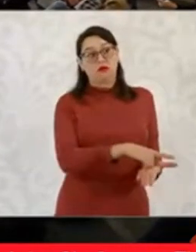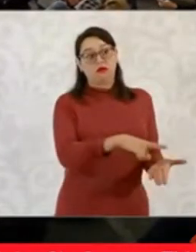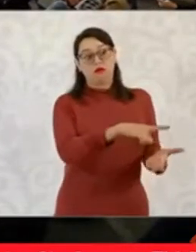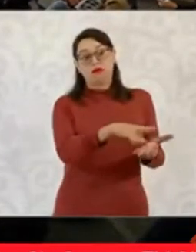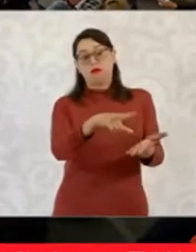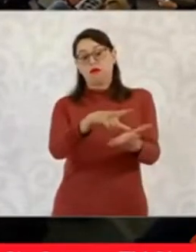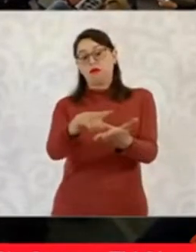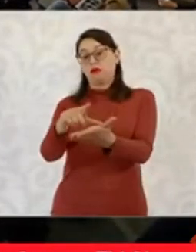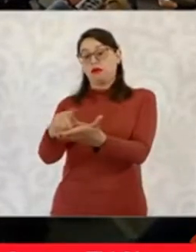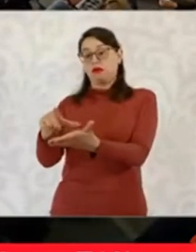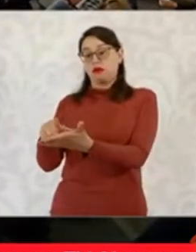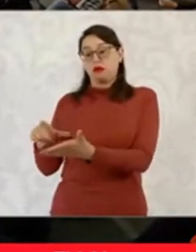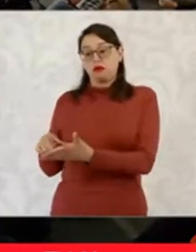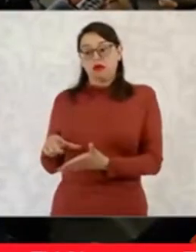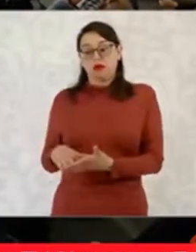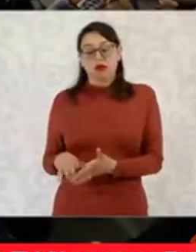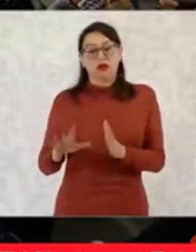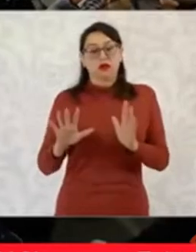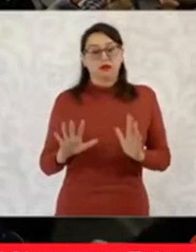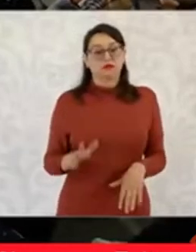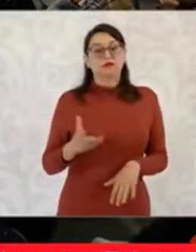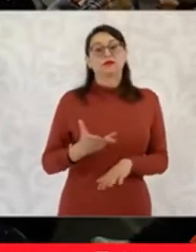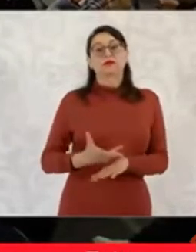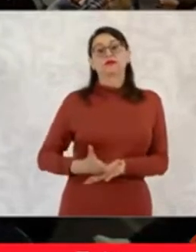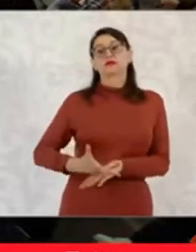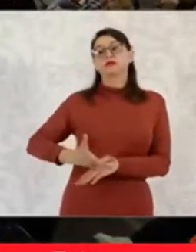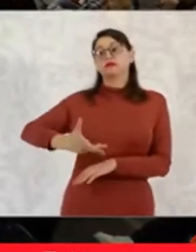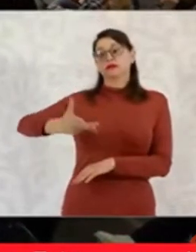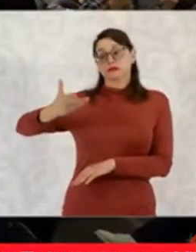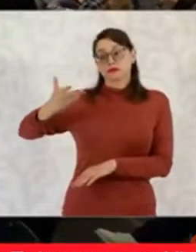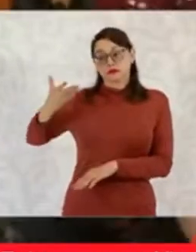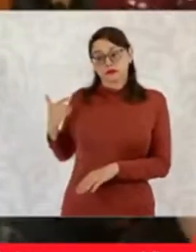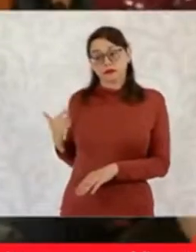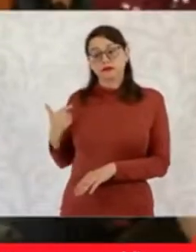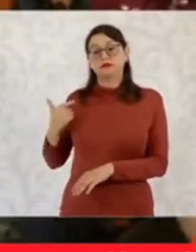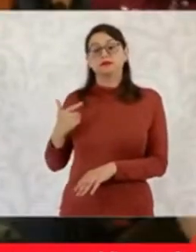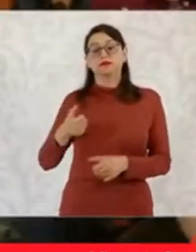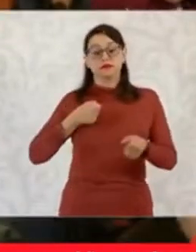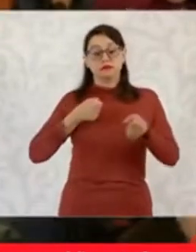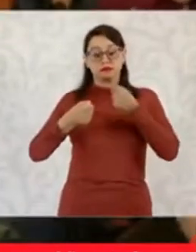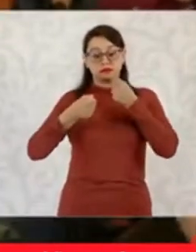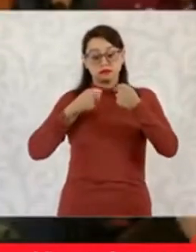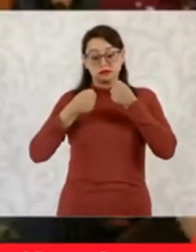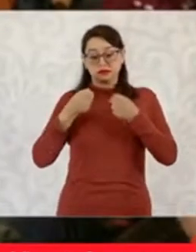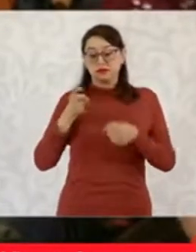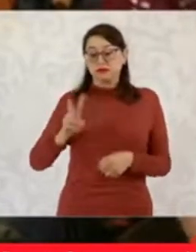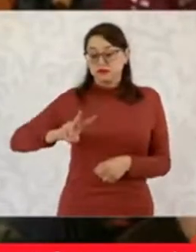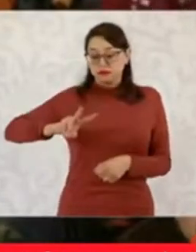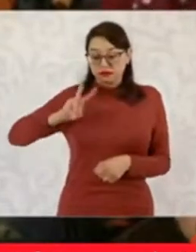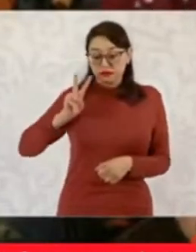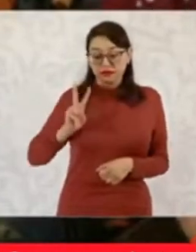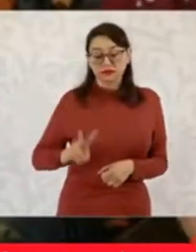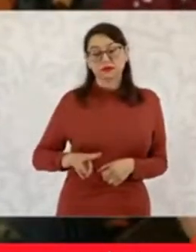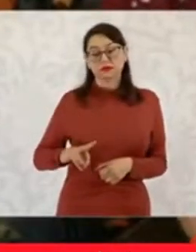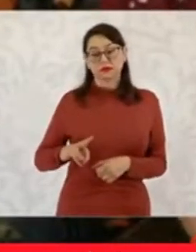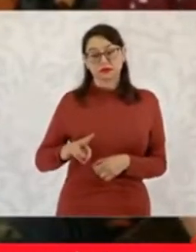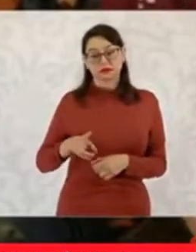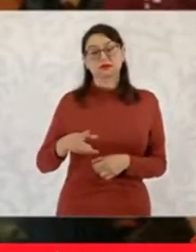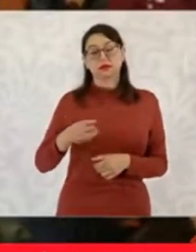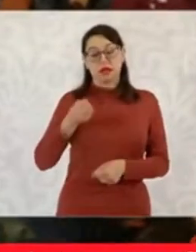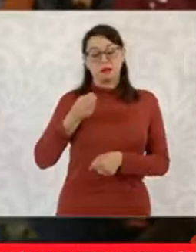fueron encontrados los restos humanos calcinados. Esta es una leyenda que me ha impuesto, porque esa es,